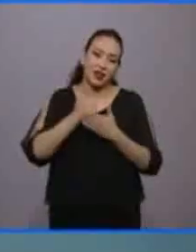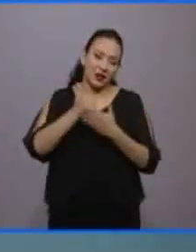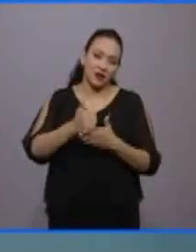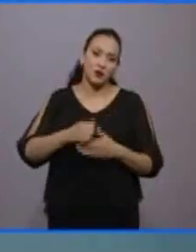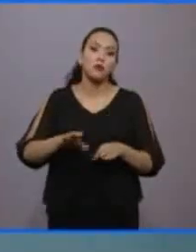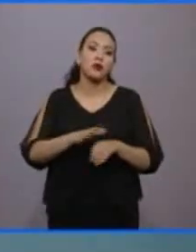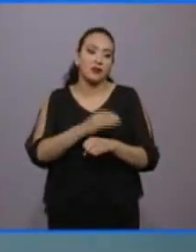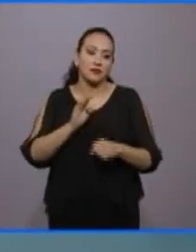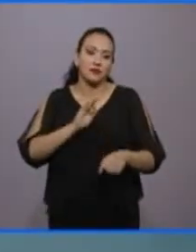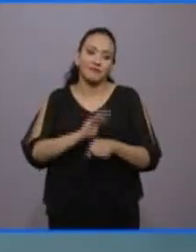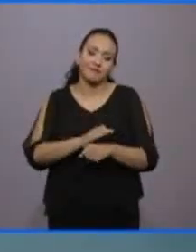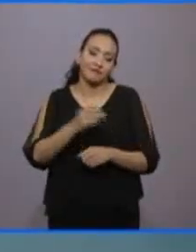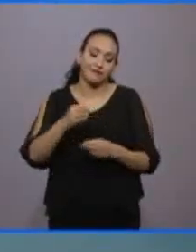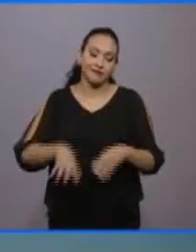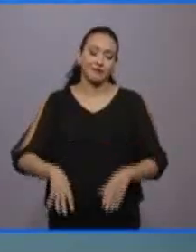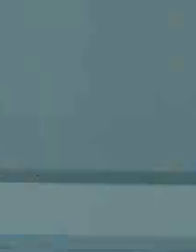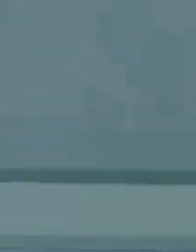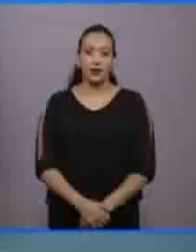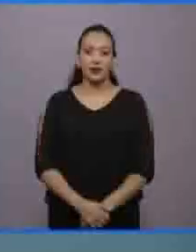amparo.